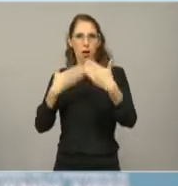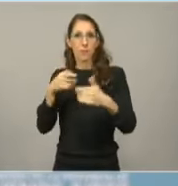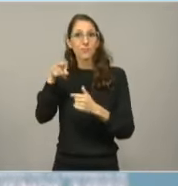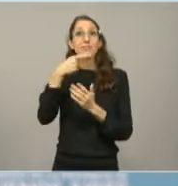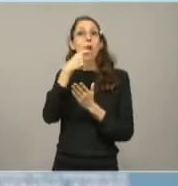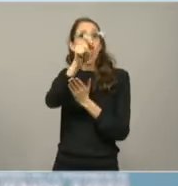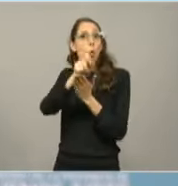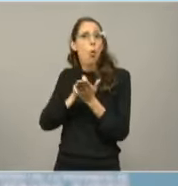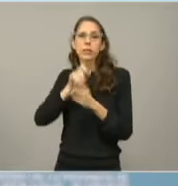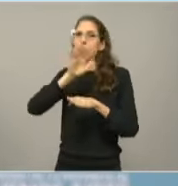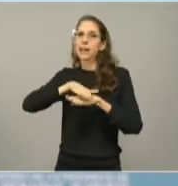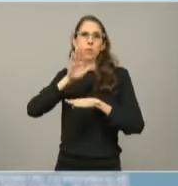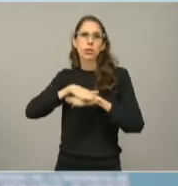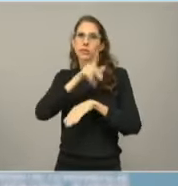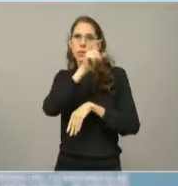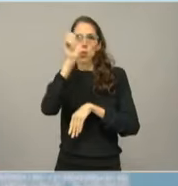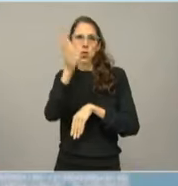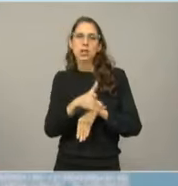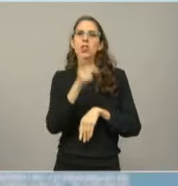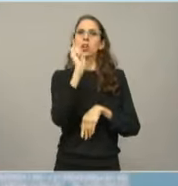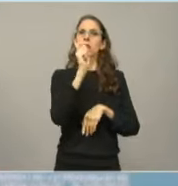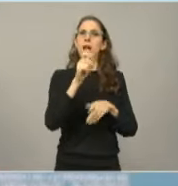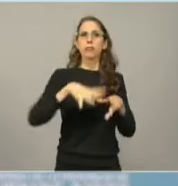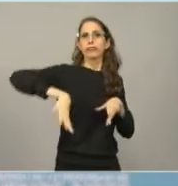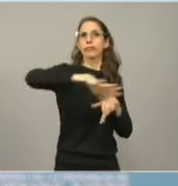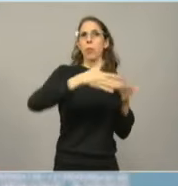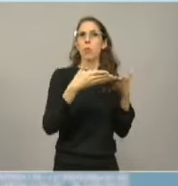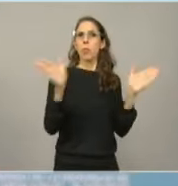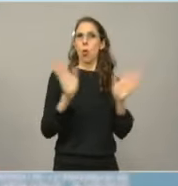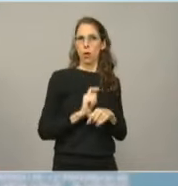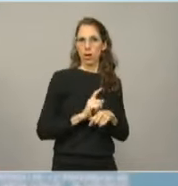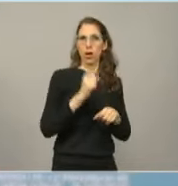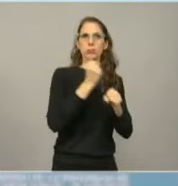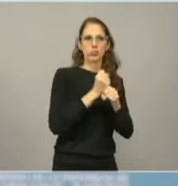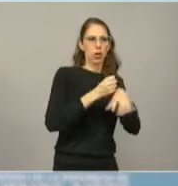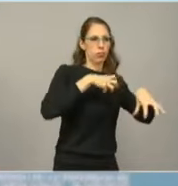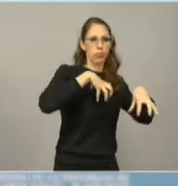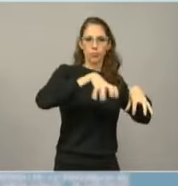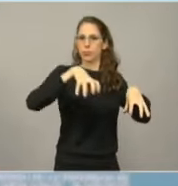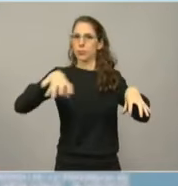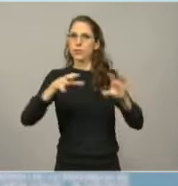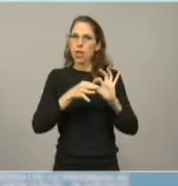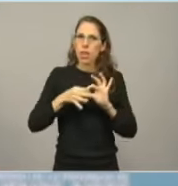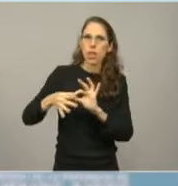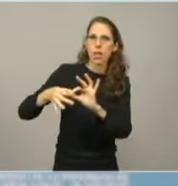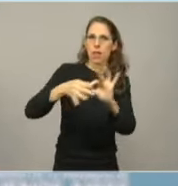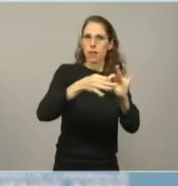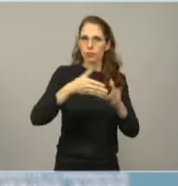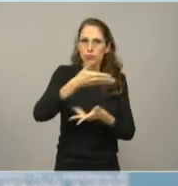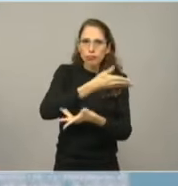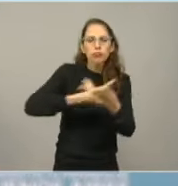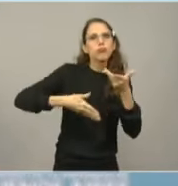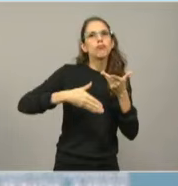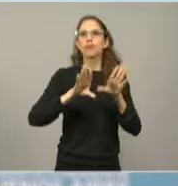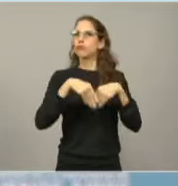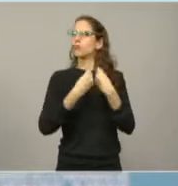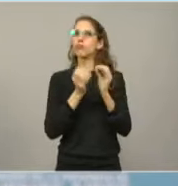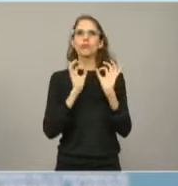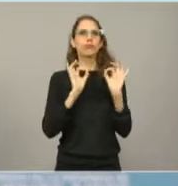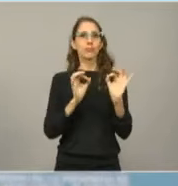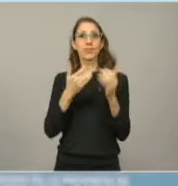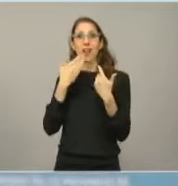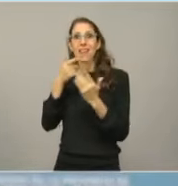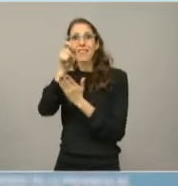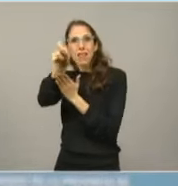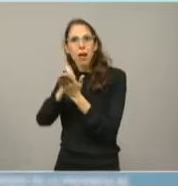enteramente des el sector público en trabajando coordinadamente diferentes áreas y y habla de eso habla de que